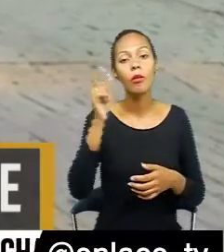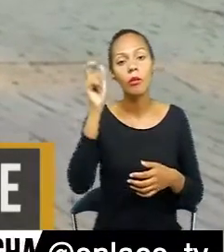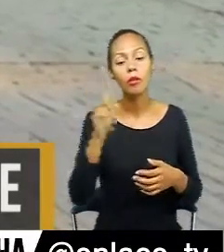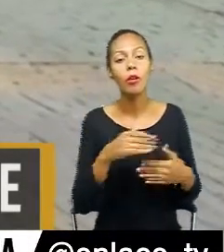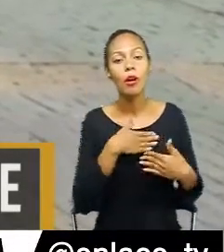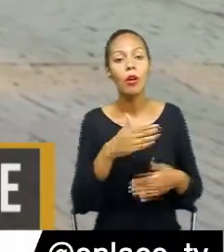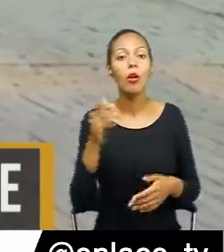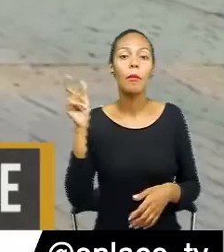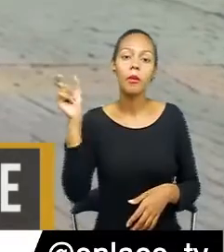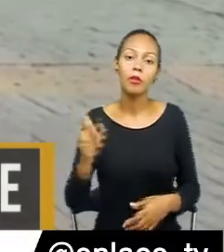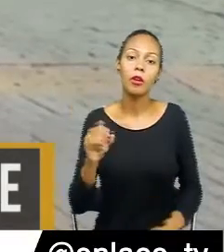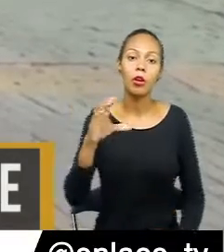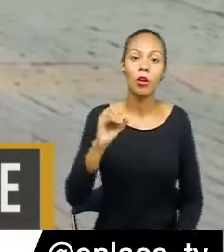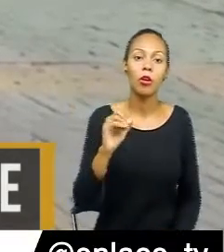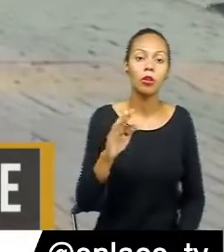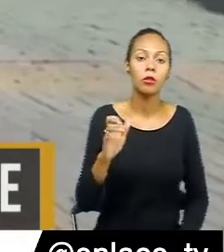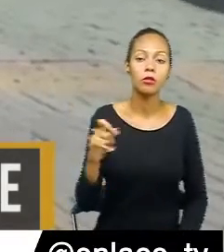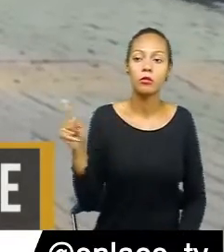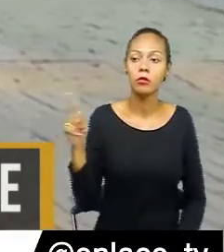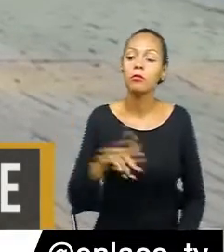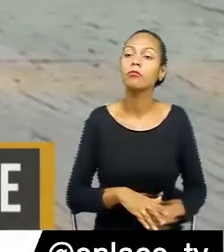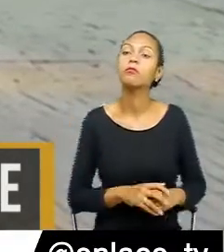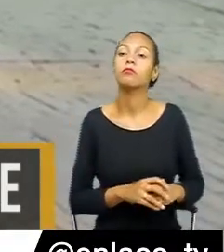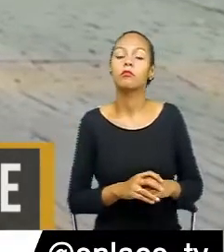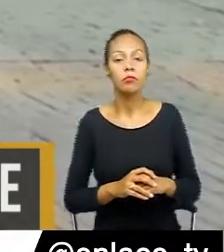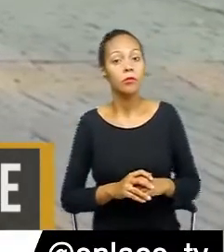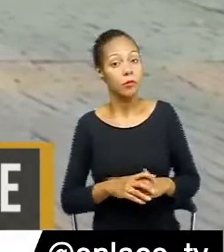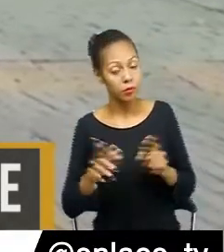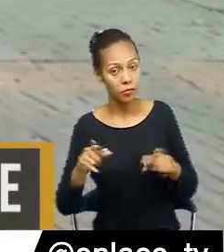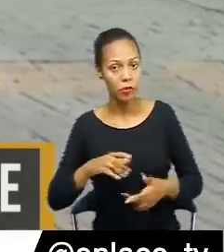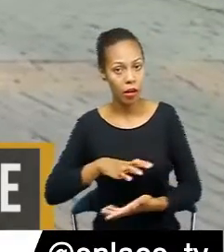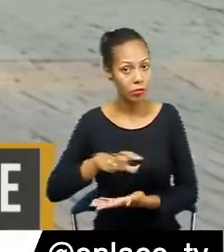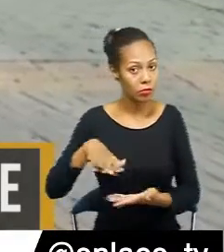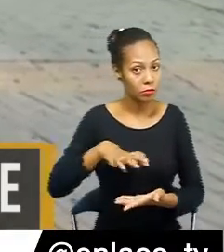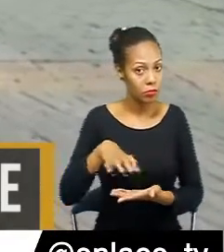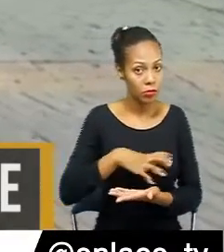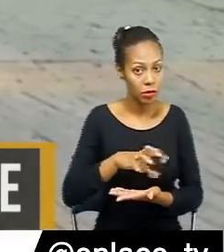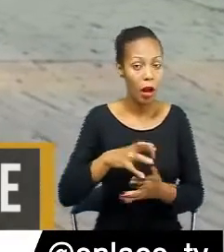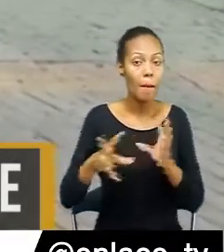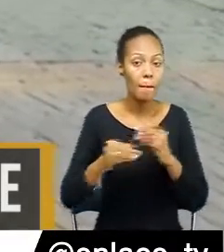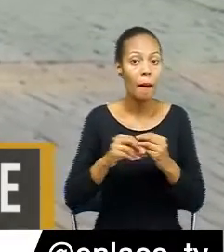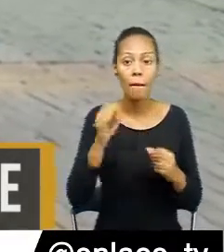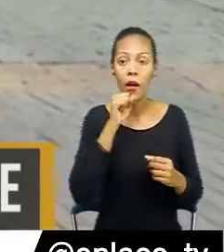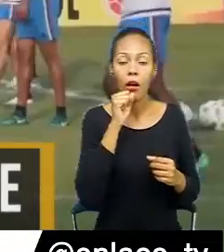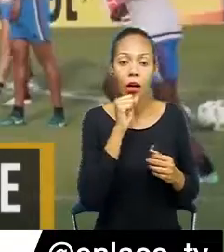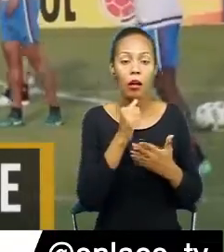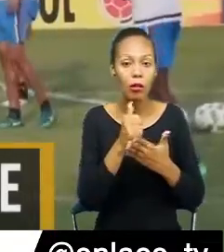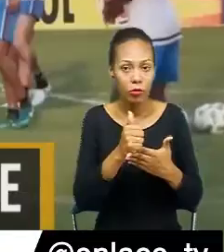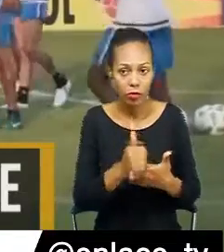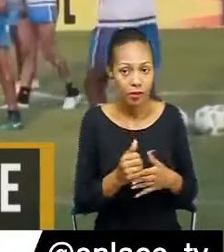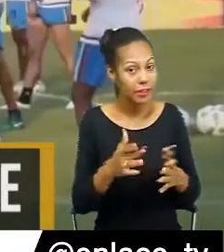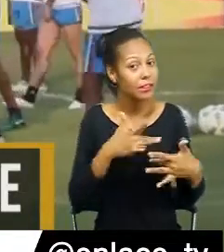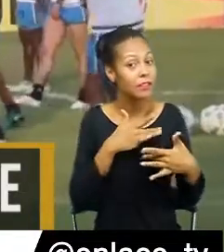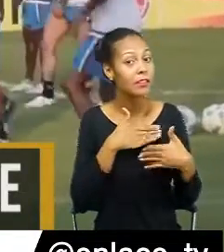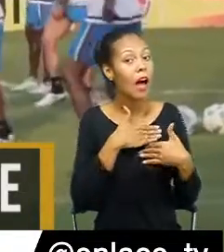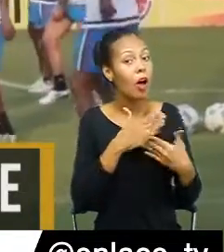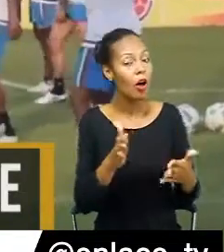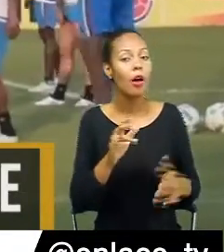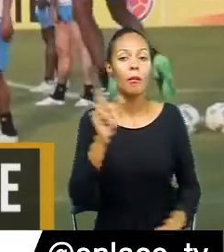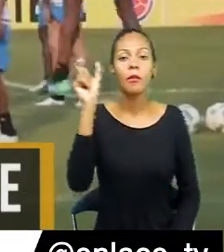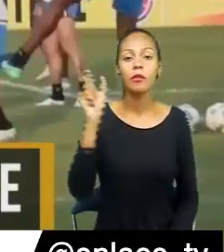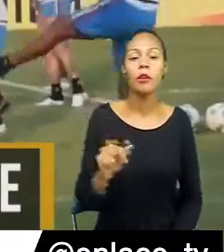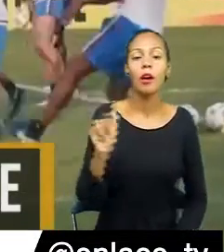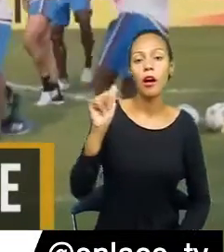Pote, trabaja por Santander y también por Barranca Bermeja. Saludo especial a Andrés Echeverry, y cuando usted viaje por el